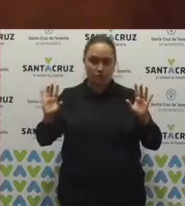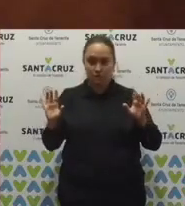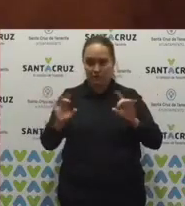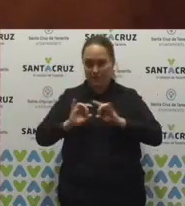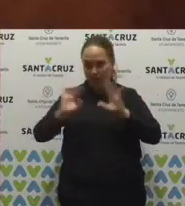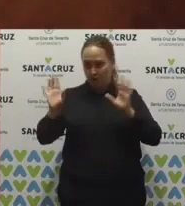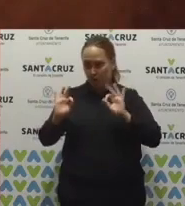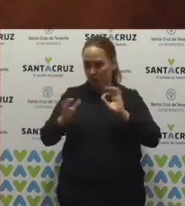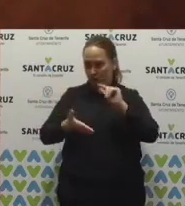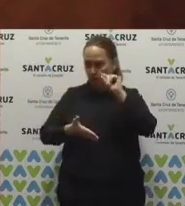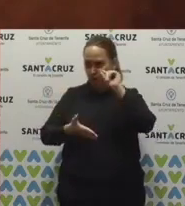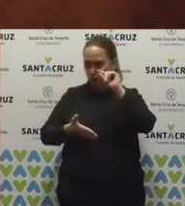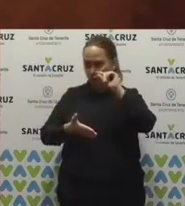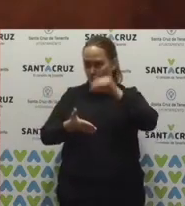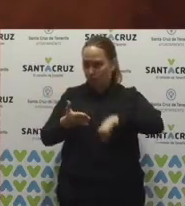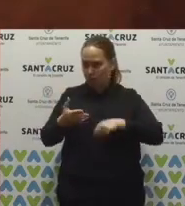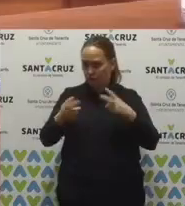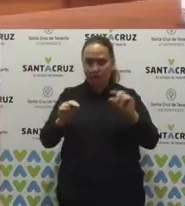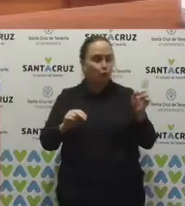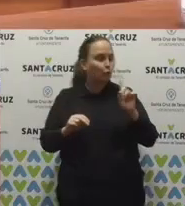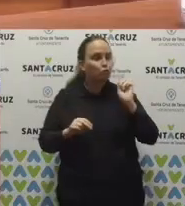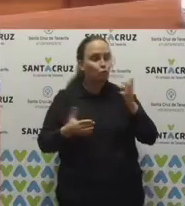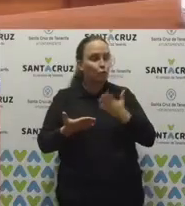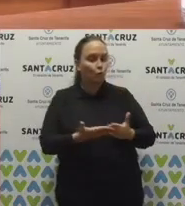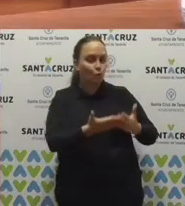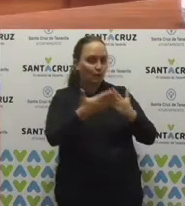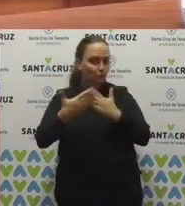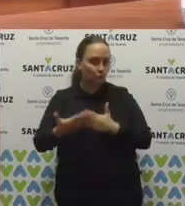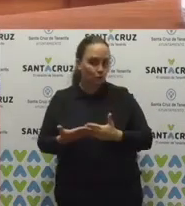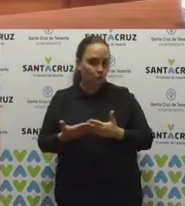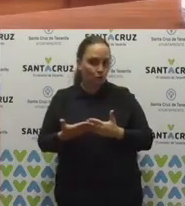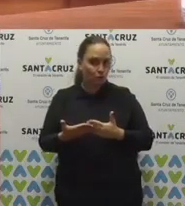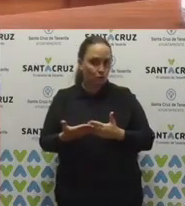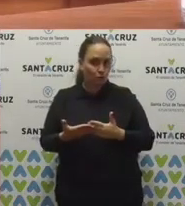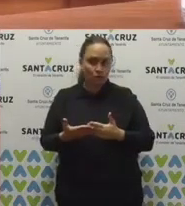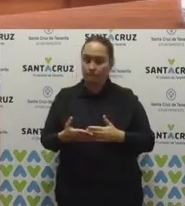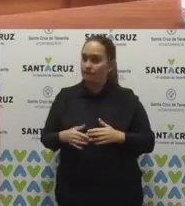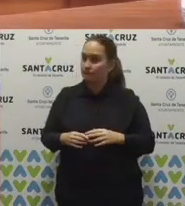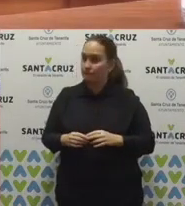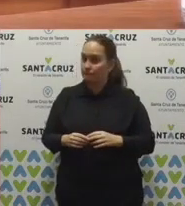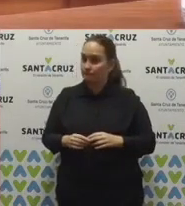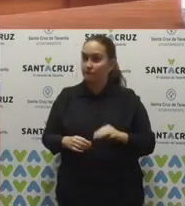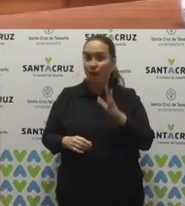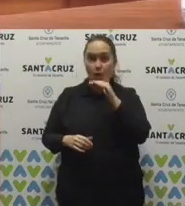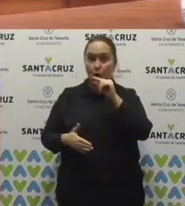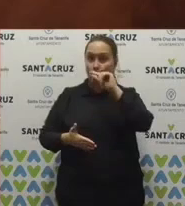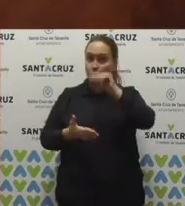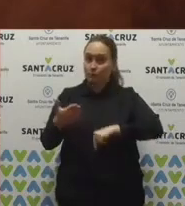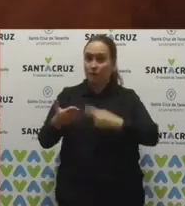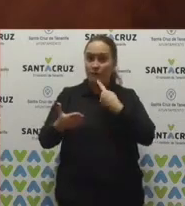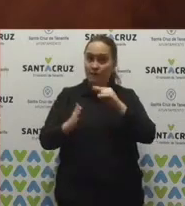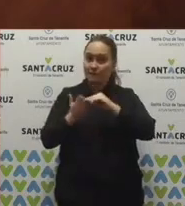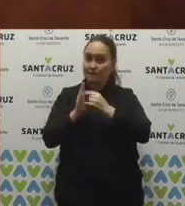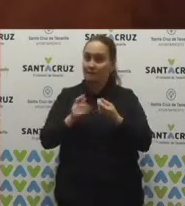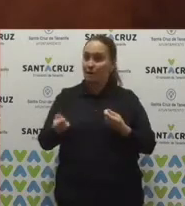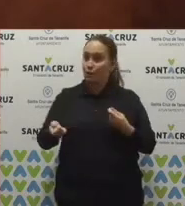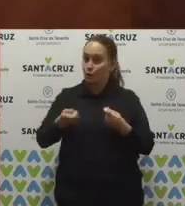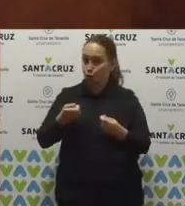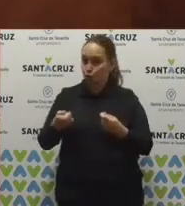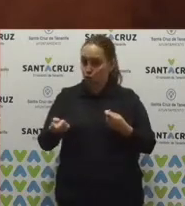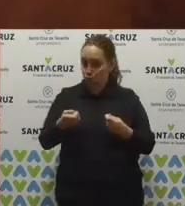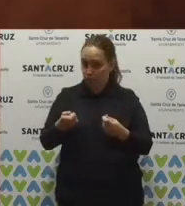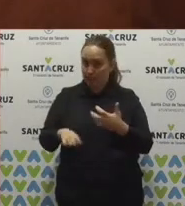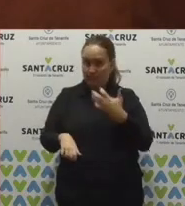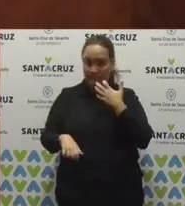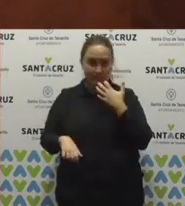nunca sería eso porque sería sólo el estudio ahora mismo tendríamos ya el propio contrato establecer los sistemas de control si